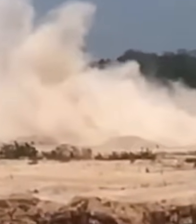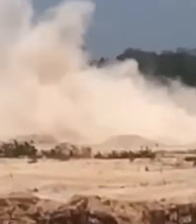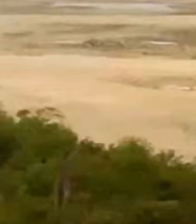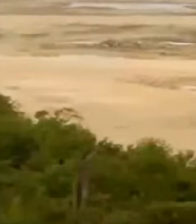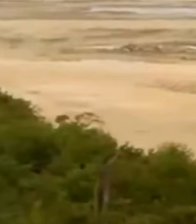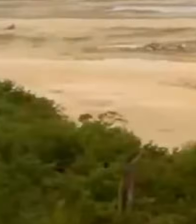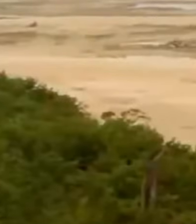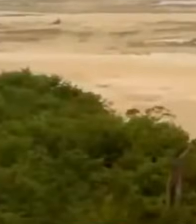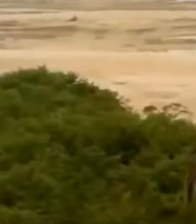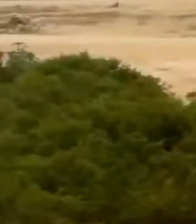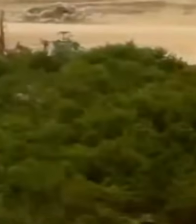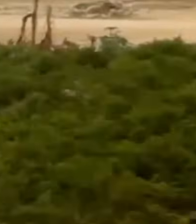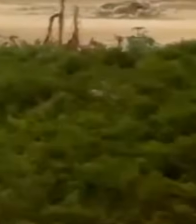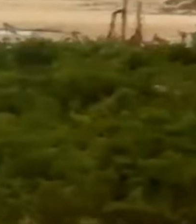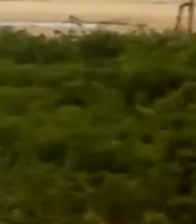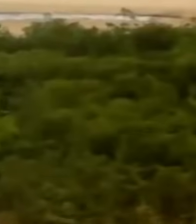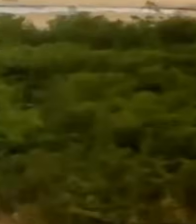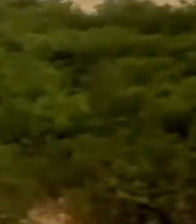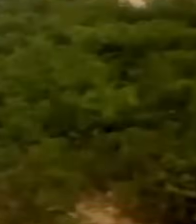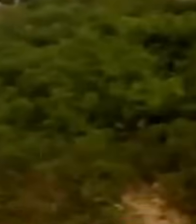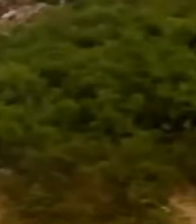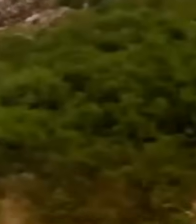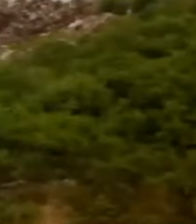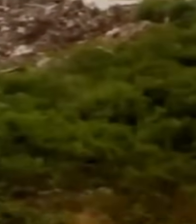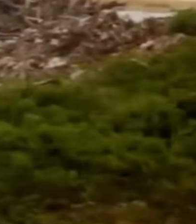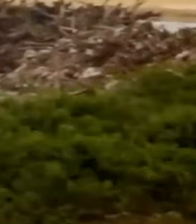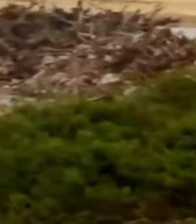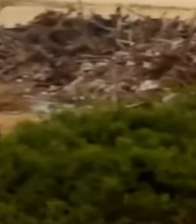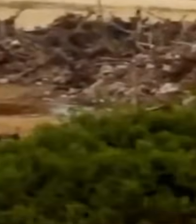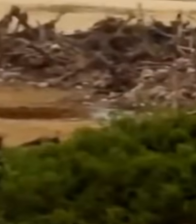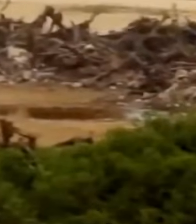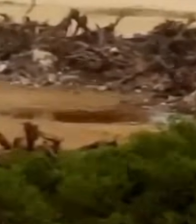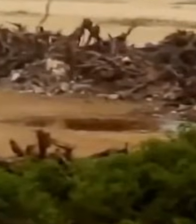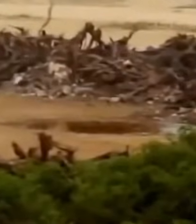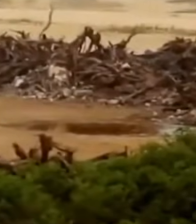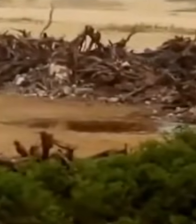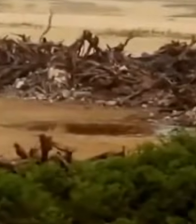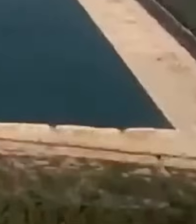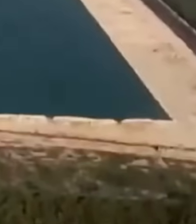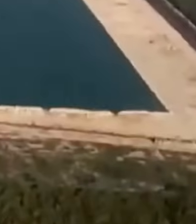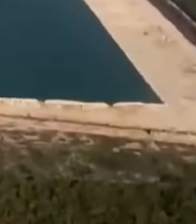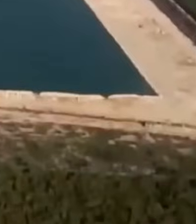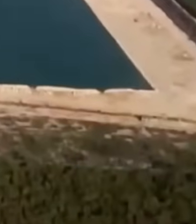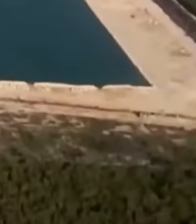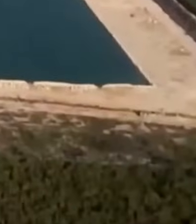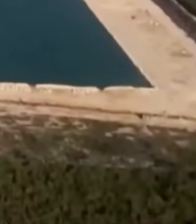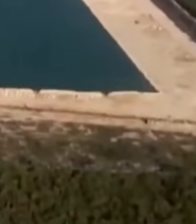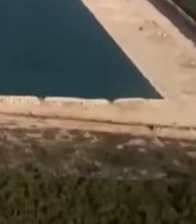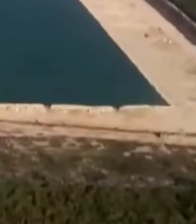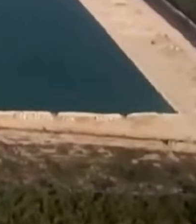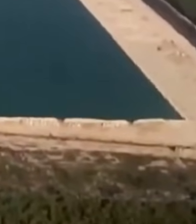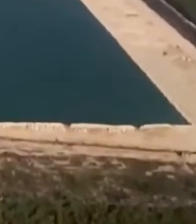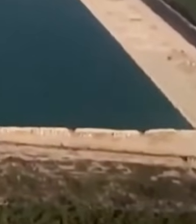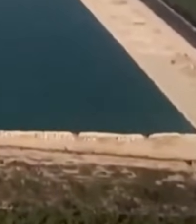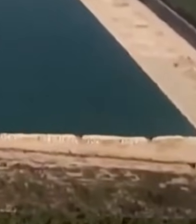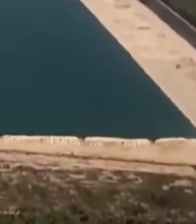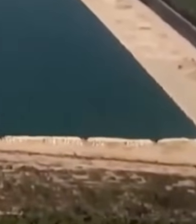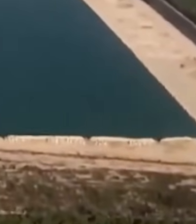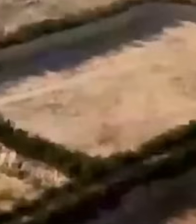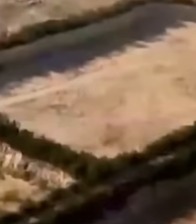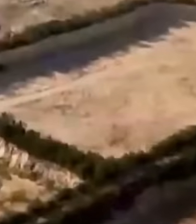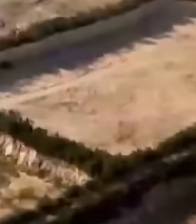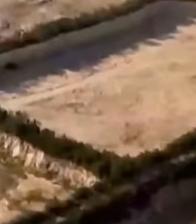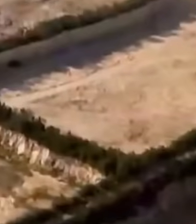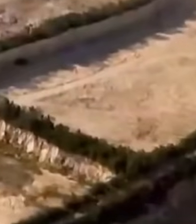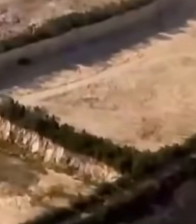argumentando sustentabilidad para una región y una comunidad que en nada o casi nada se ha beneficiado de la extracción de piedra